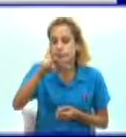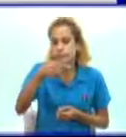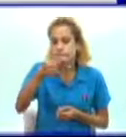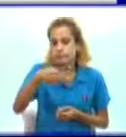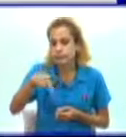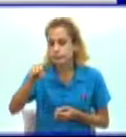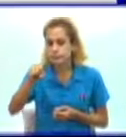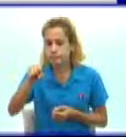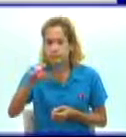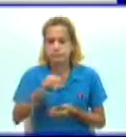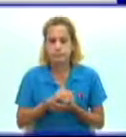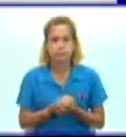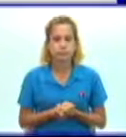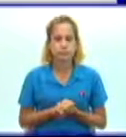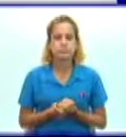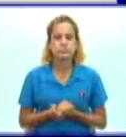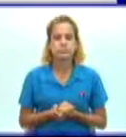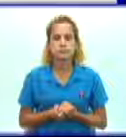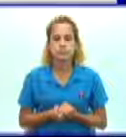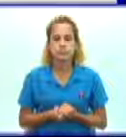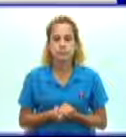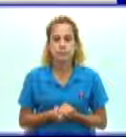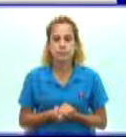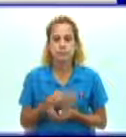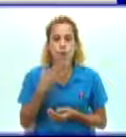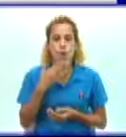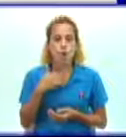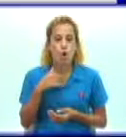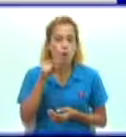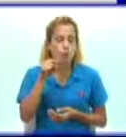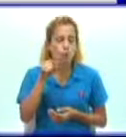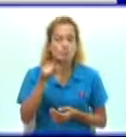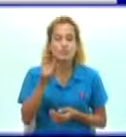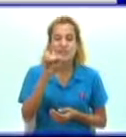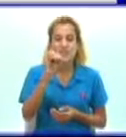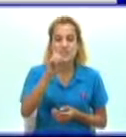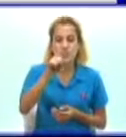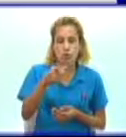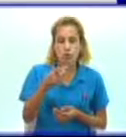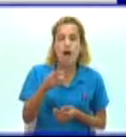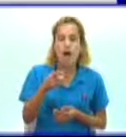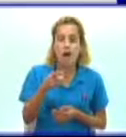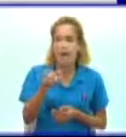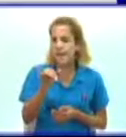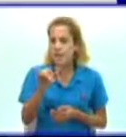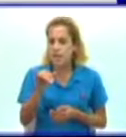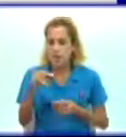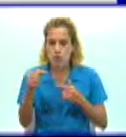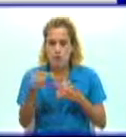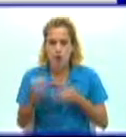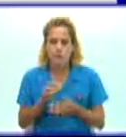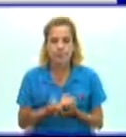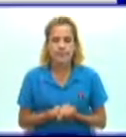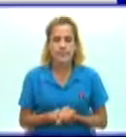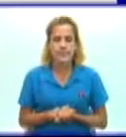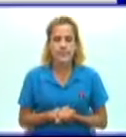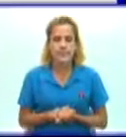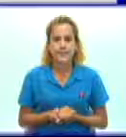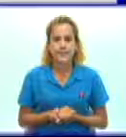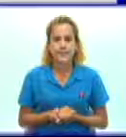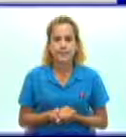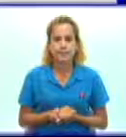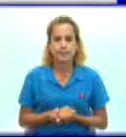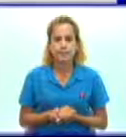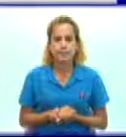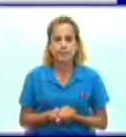0 es 0 y 2 es 2. Como este factor tiene un lugar decimal, el resultado va a tener un lugar decimal. Es decir, que 4